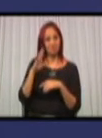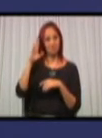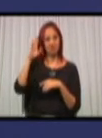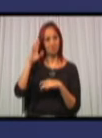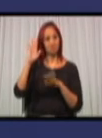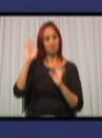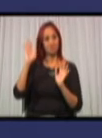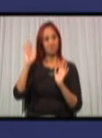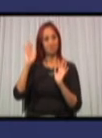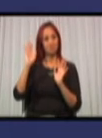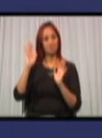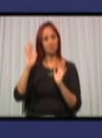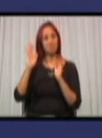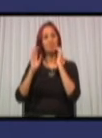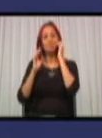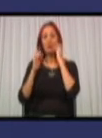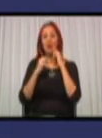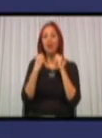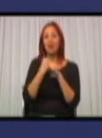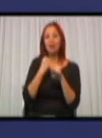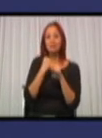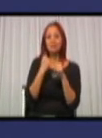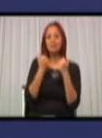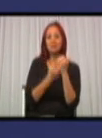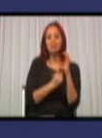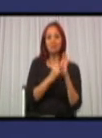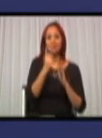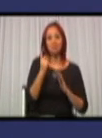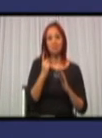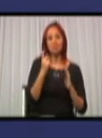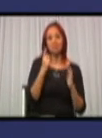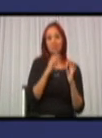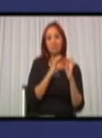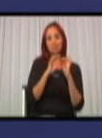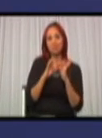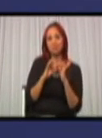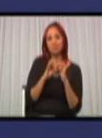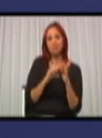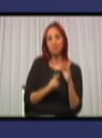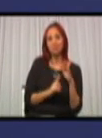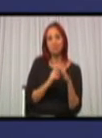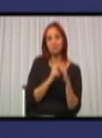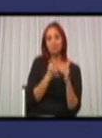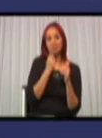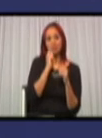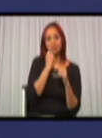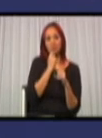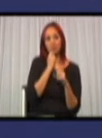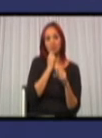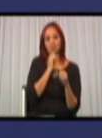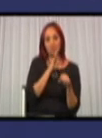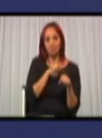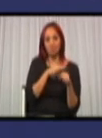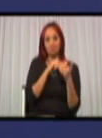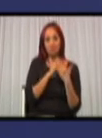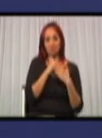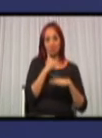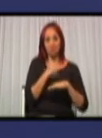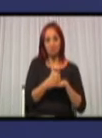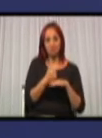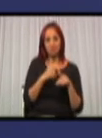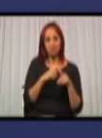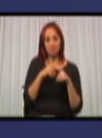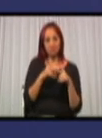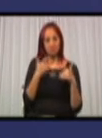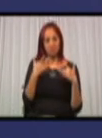trabajar con las asociaciones de desarrollo, a transferirles recursos legalmente, se puede, el código lo permite, lo establece, y así el